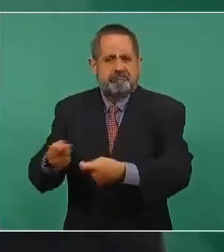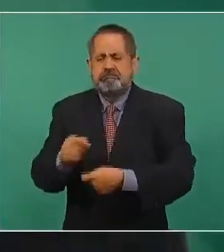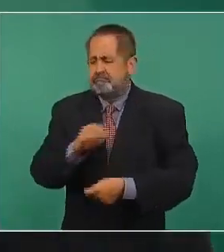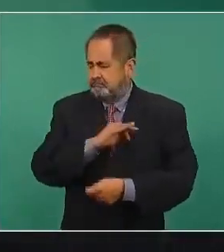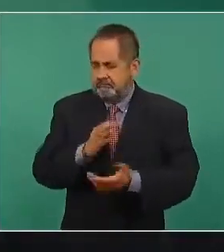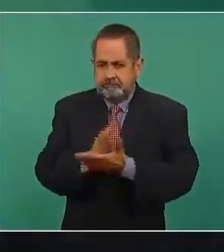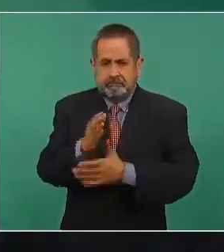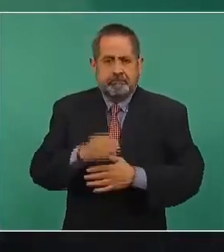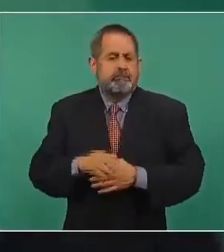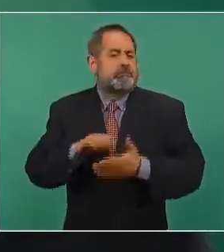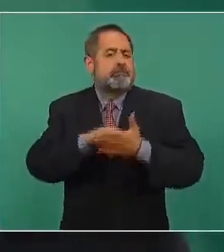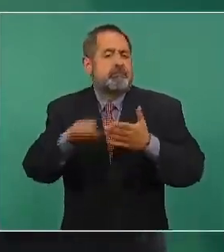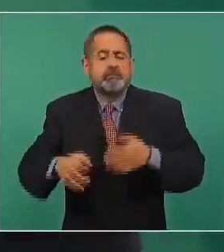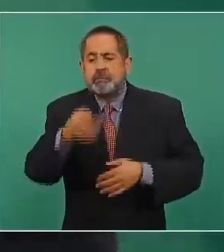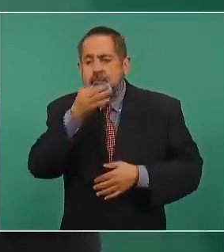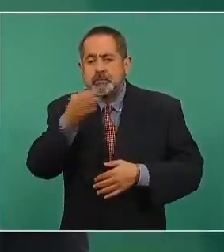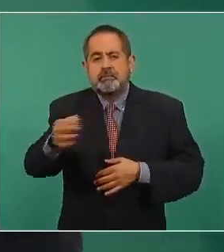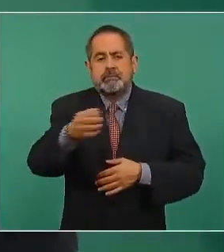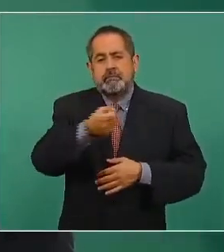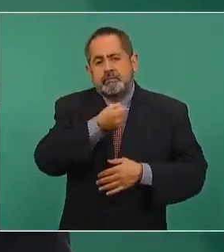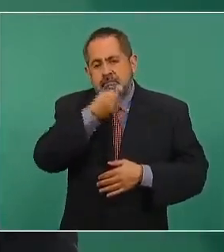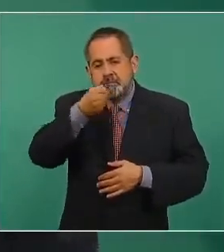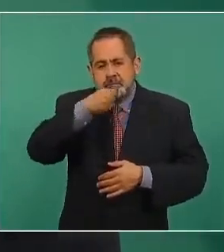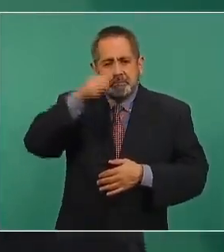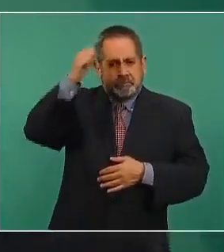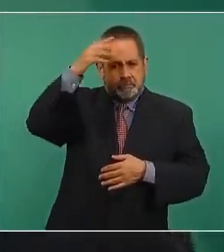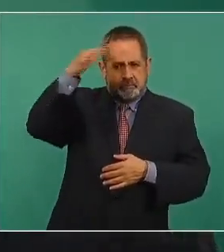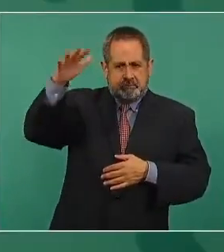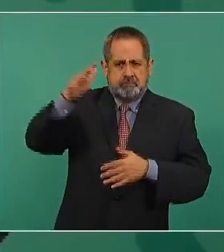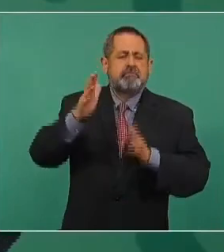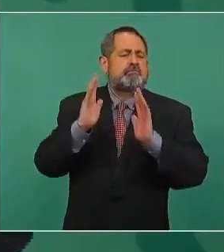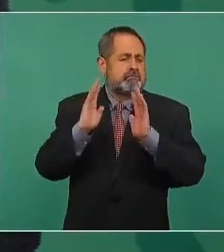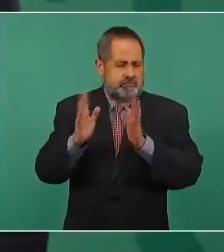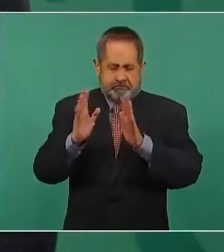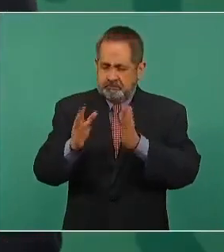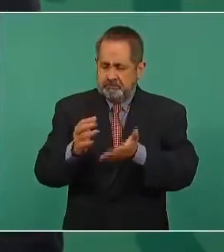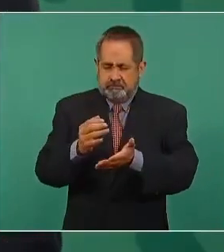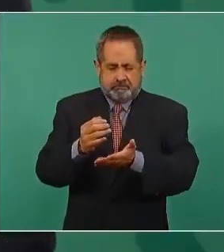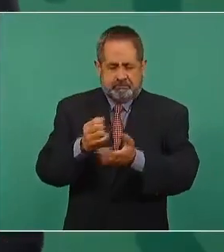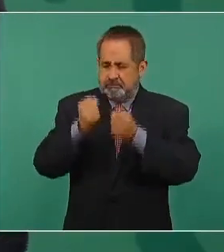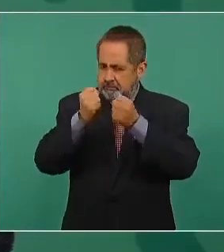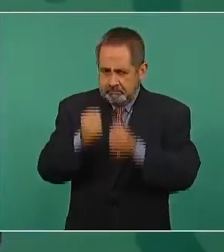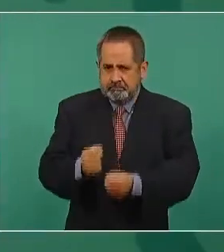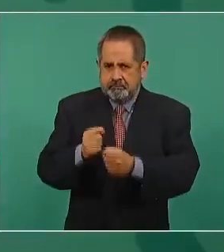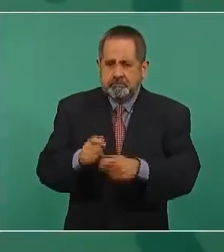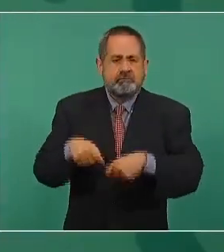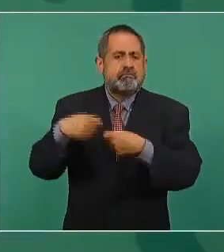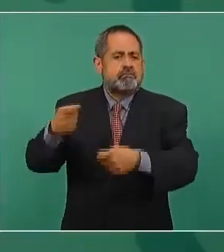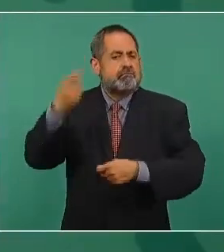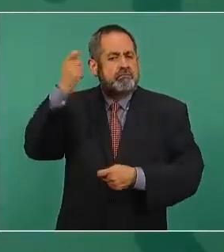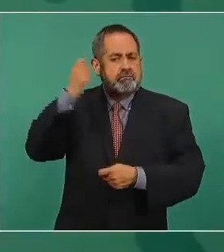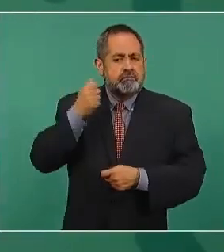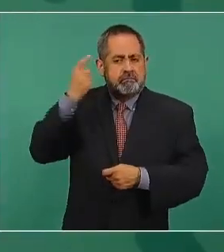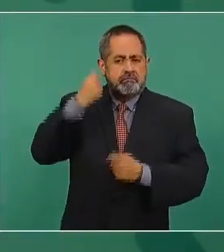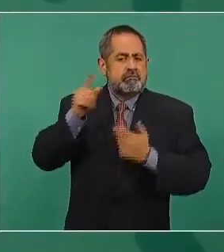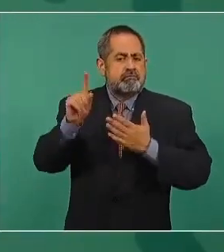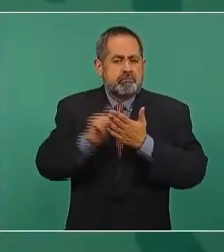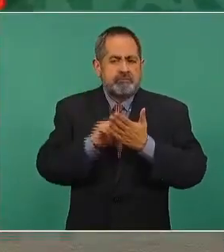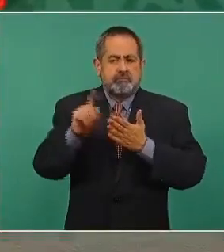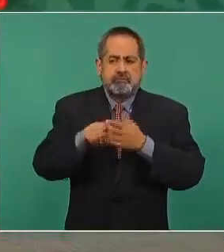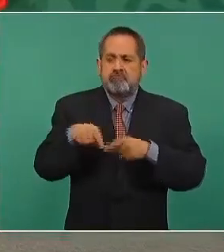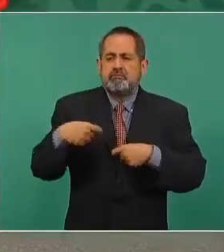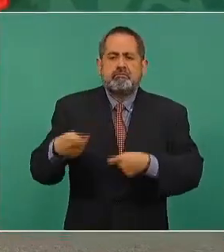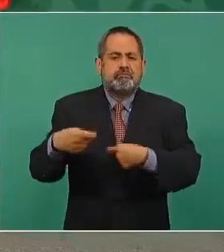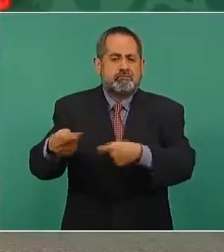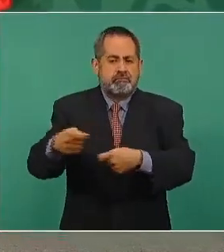informarle a los adultos mayores que están garantizadas sus pensiones, como lo